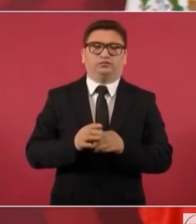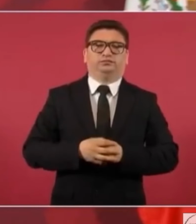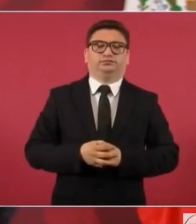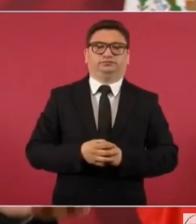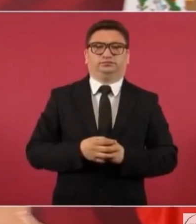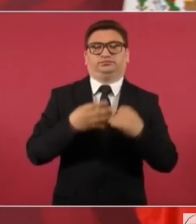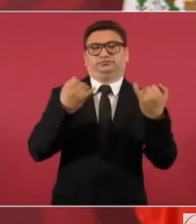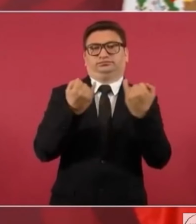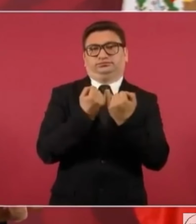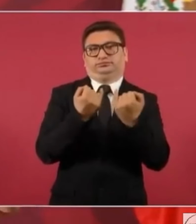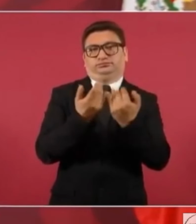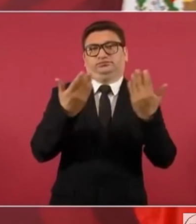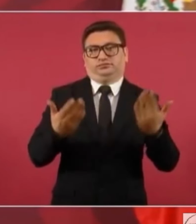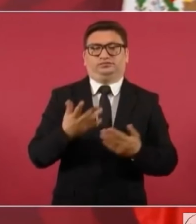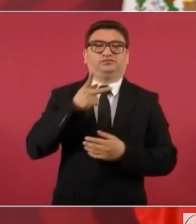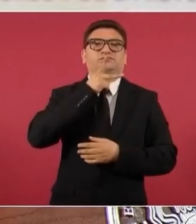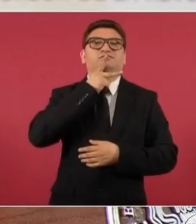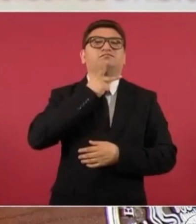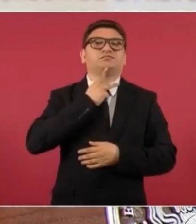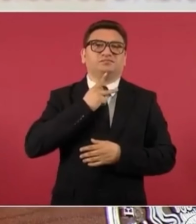incluso petróleo,